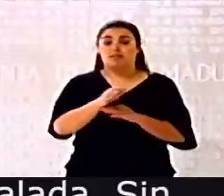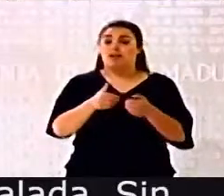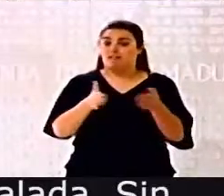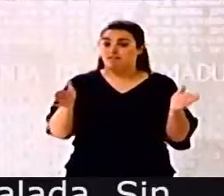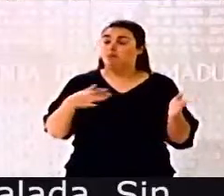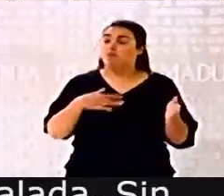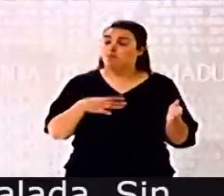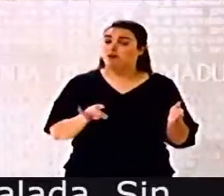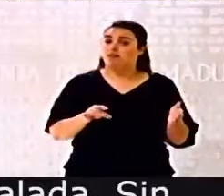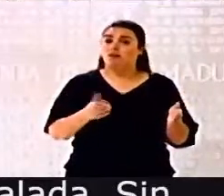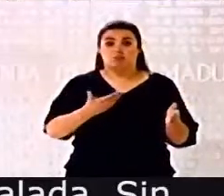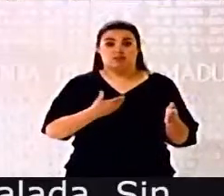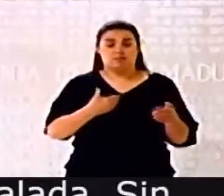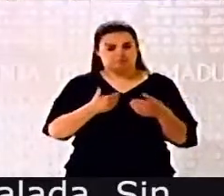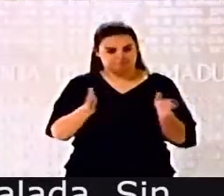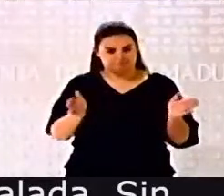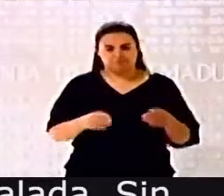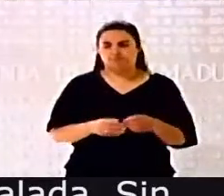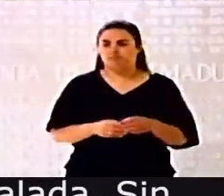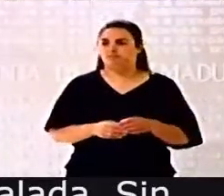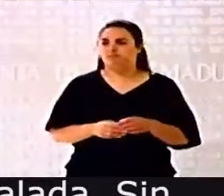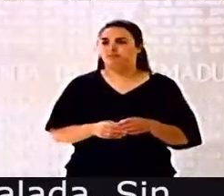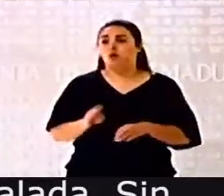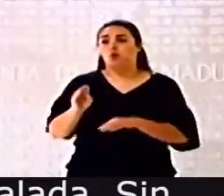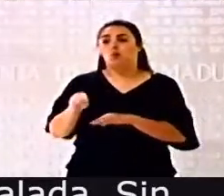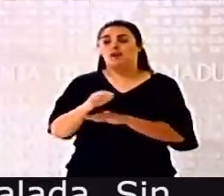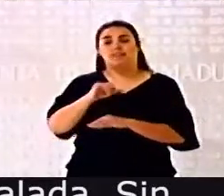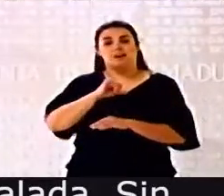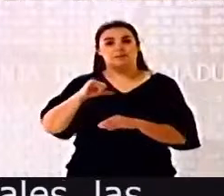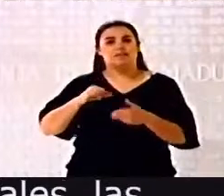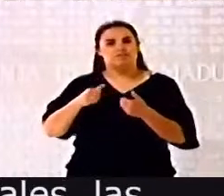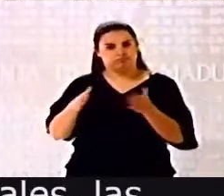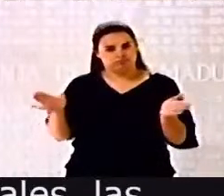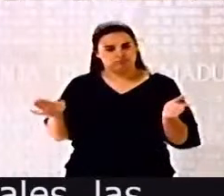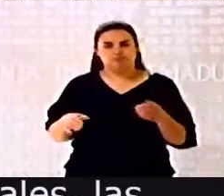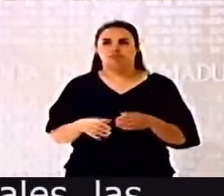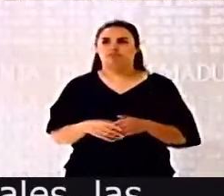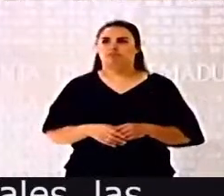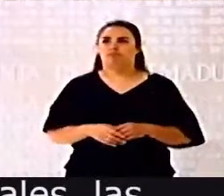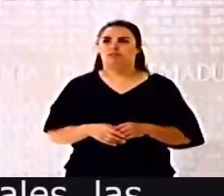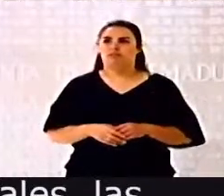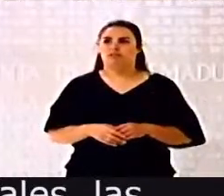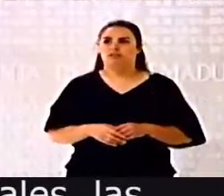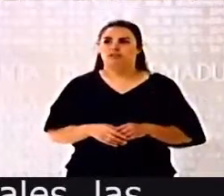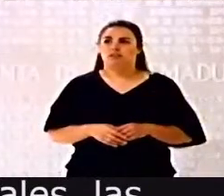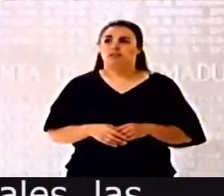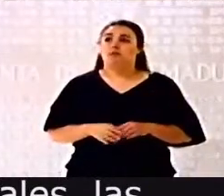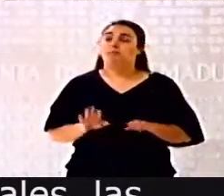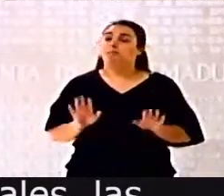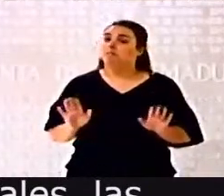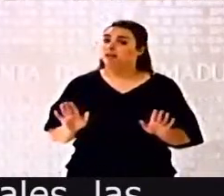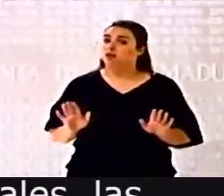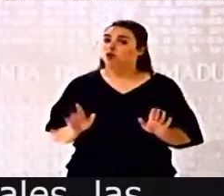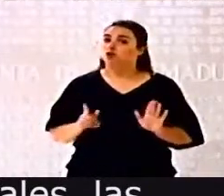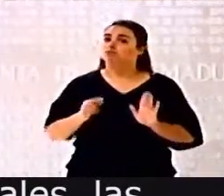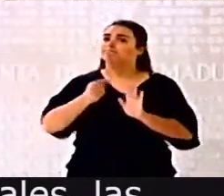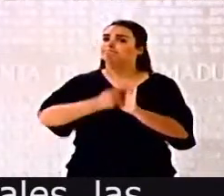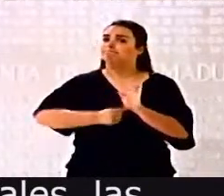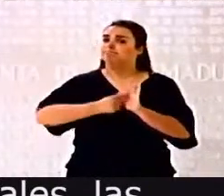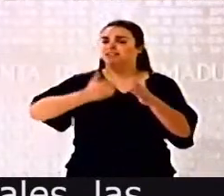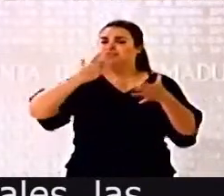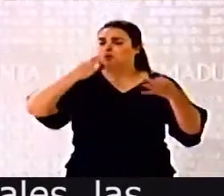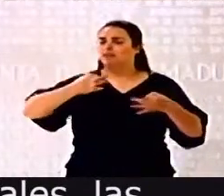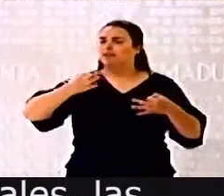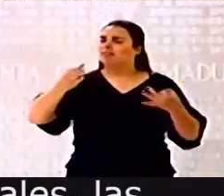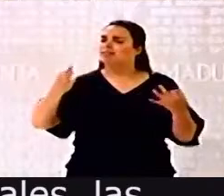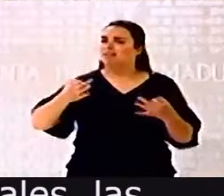las guarderías municipales, abrir las guarderías privadas, con unas ciertas condiciones de seguridad